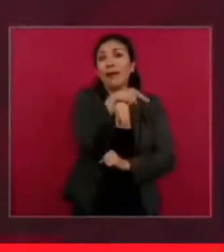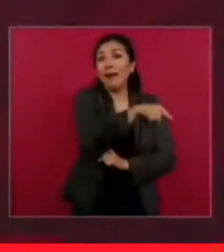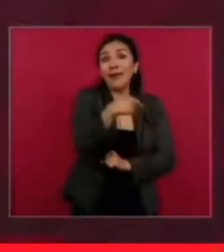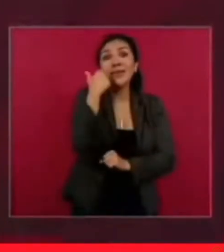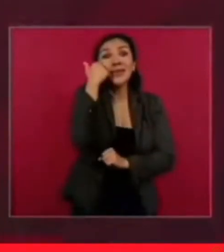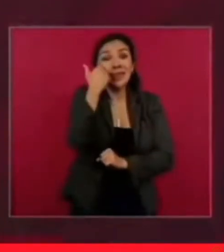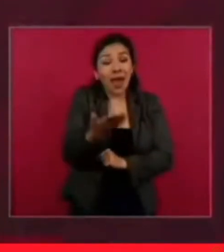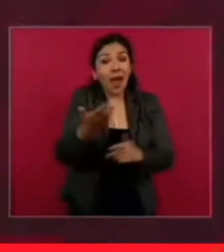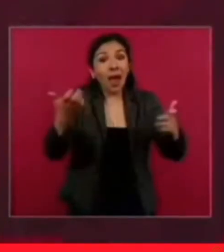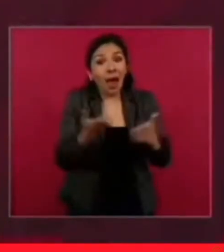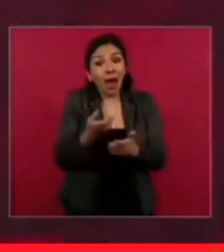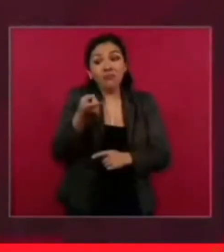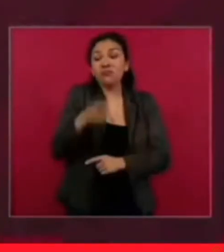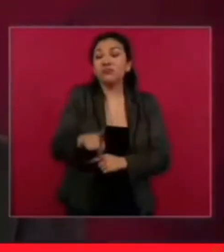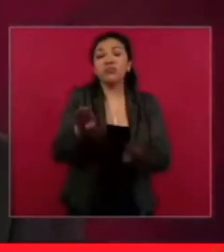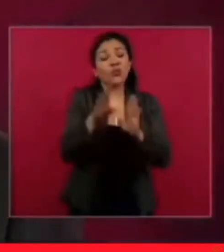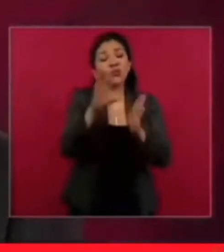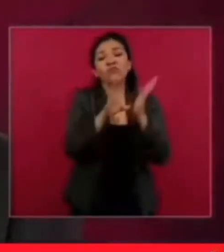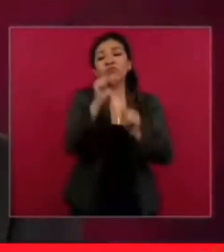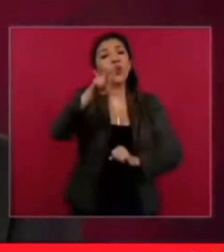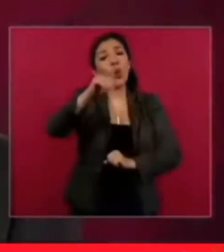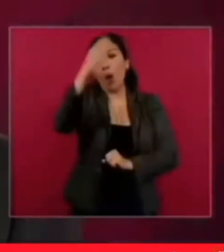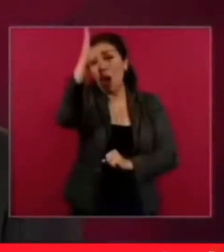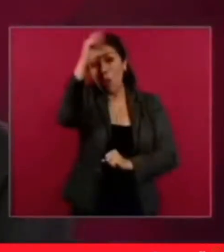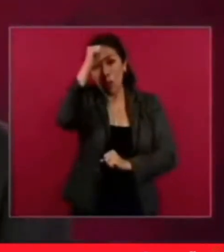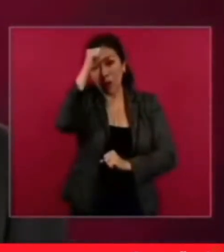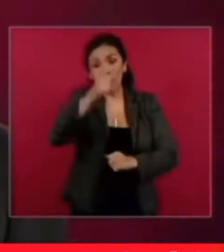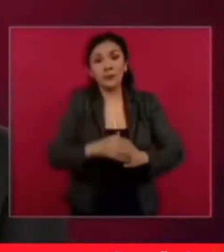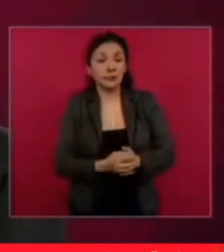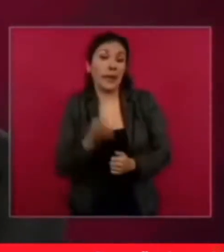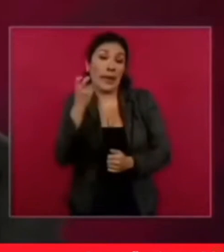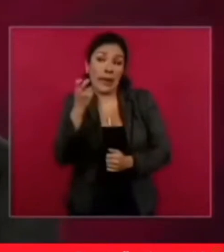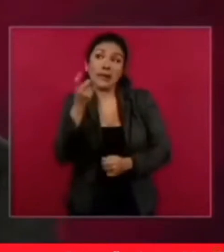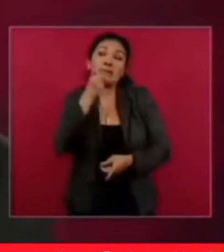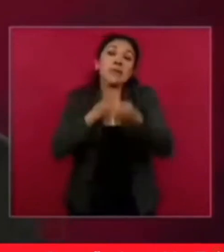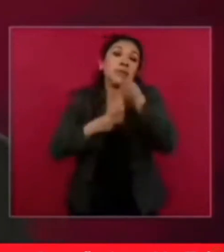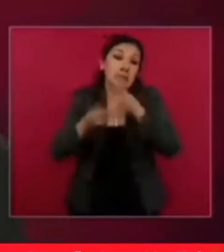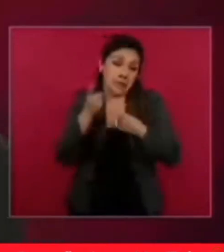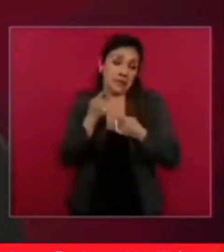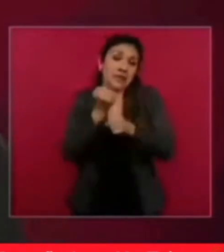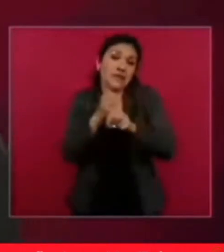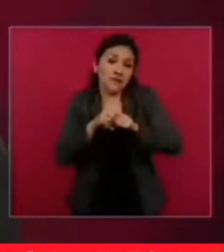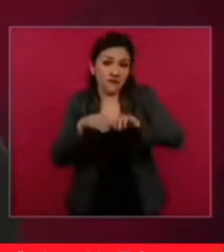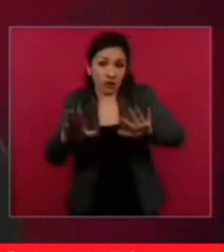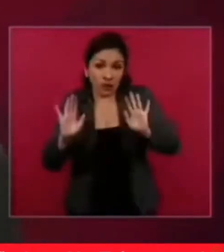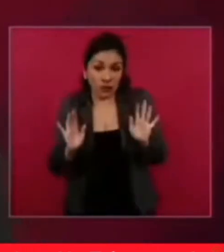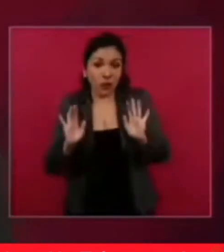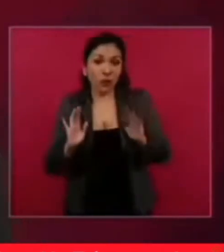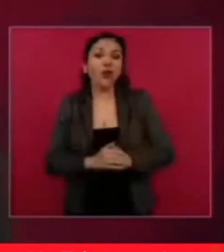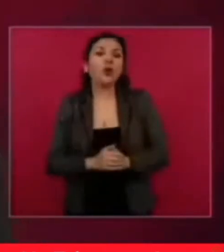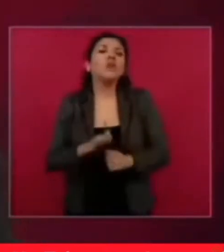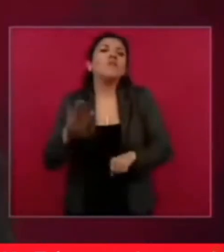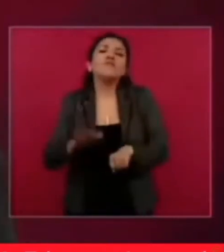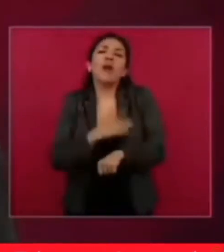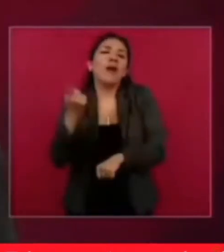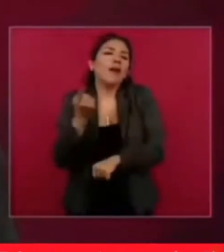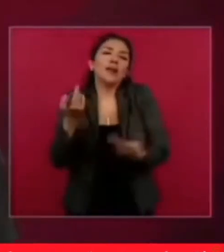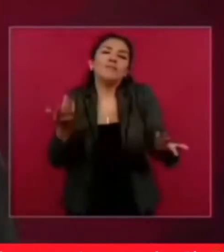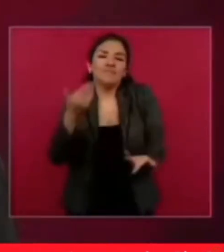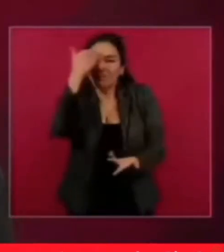declarar inconstitucional. Esa es la información que tengo, porque pues aquí